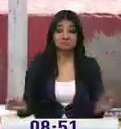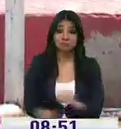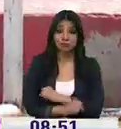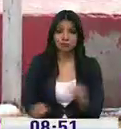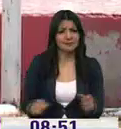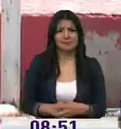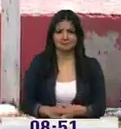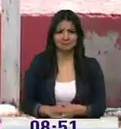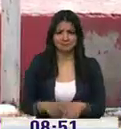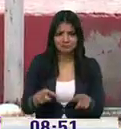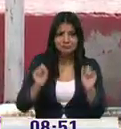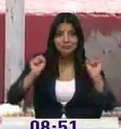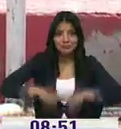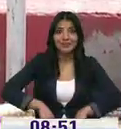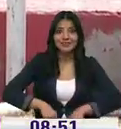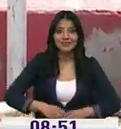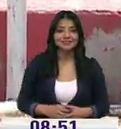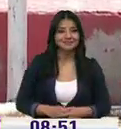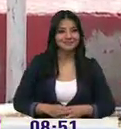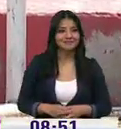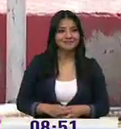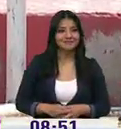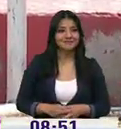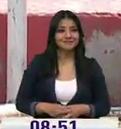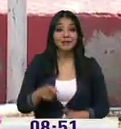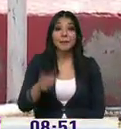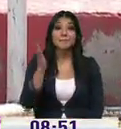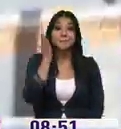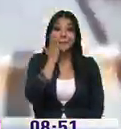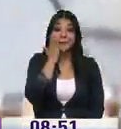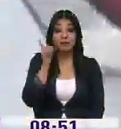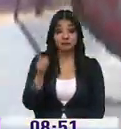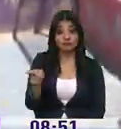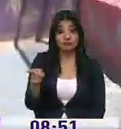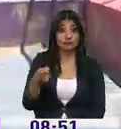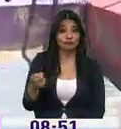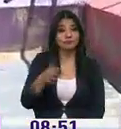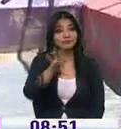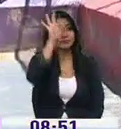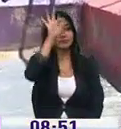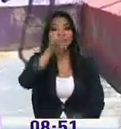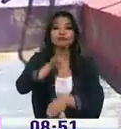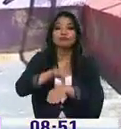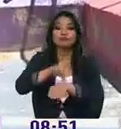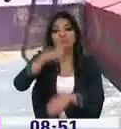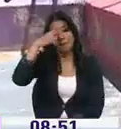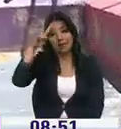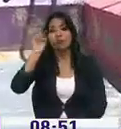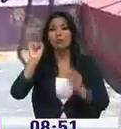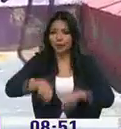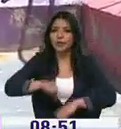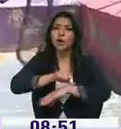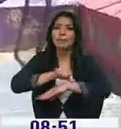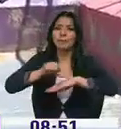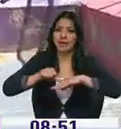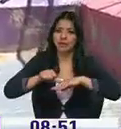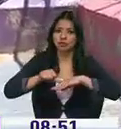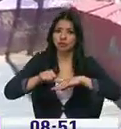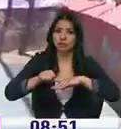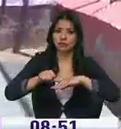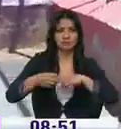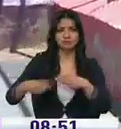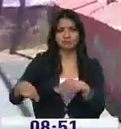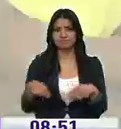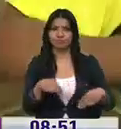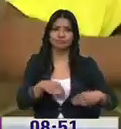una posibilidad de que lo pueda lograr. Su madre y él encontraron un doctor en México que podría operarlo para que su motricidad